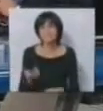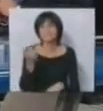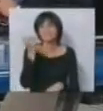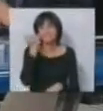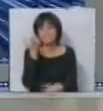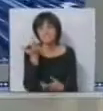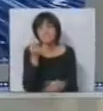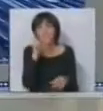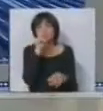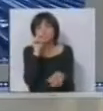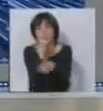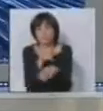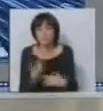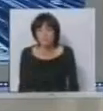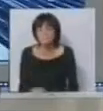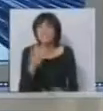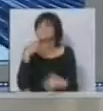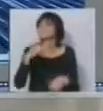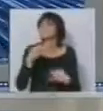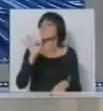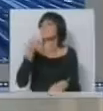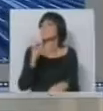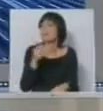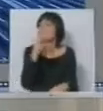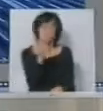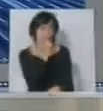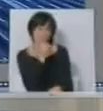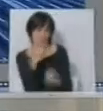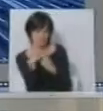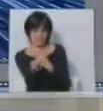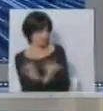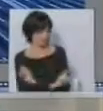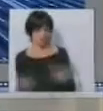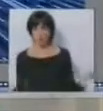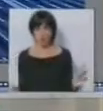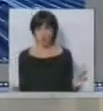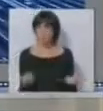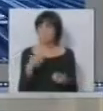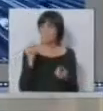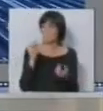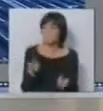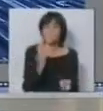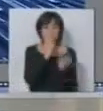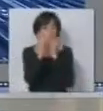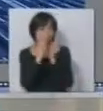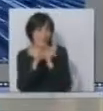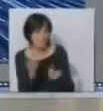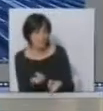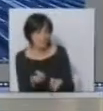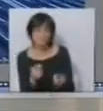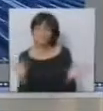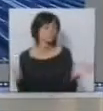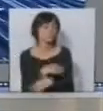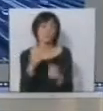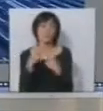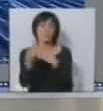medios. Claro. Es una gran habilidad que tienen, que es que no dan notas a casi ningún medio o muy poquitas exclusivas, y el resto